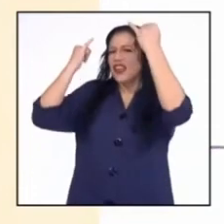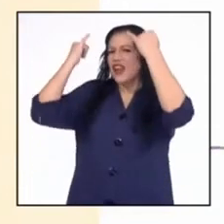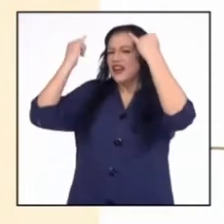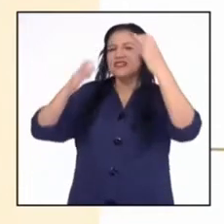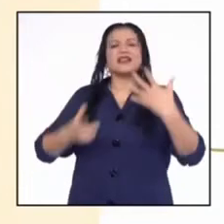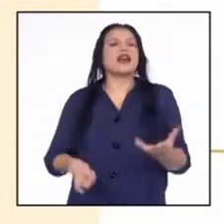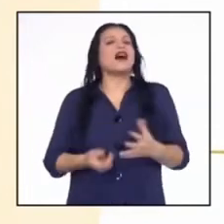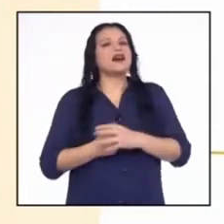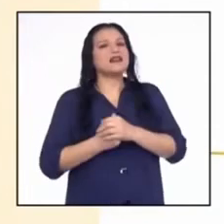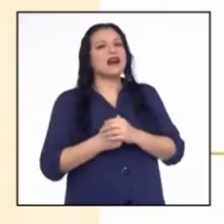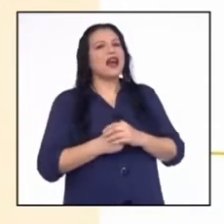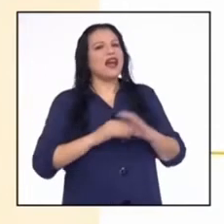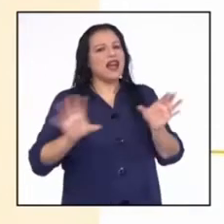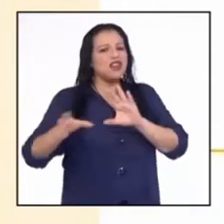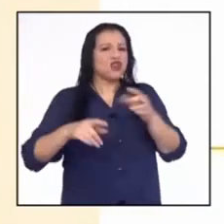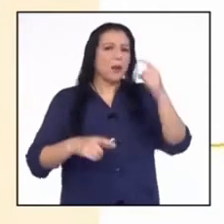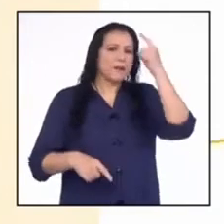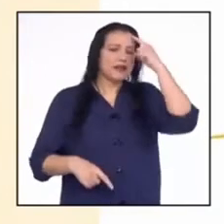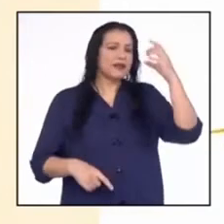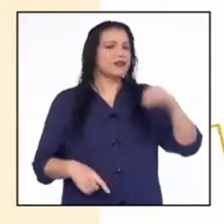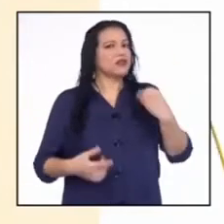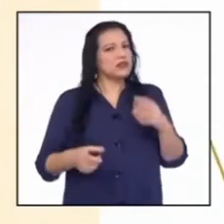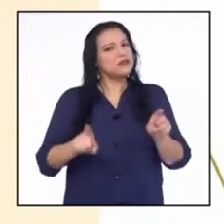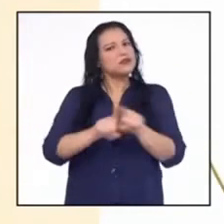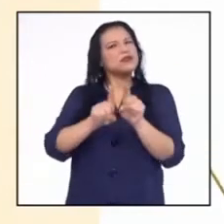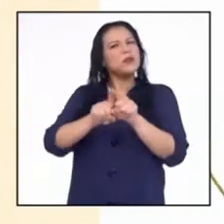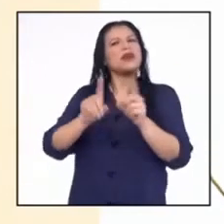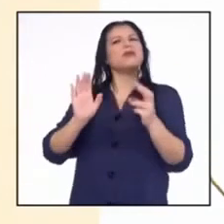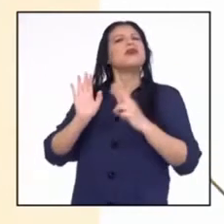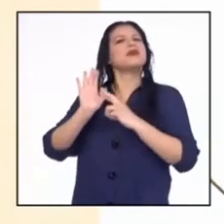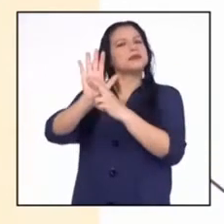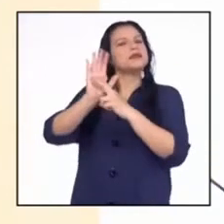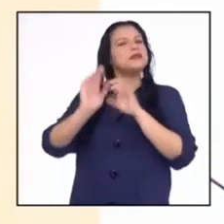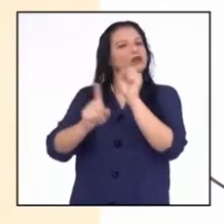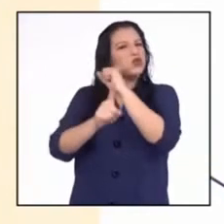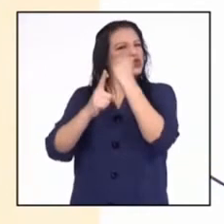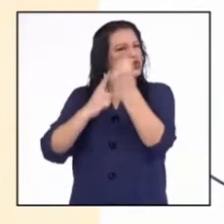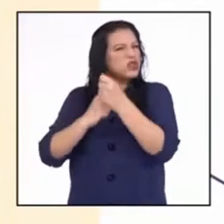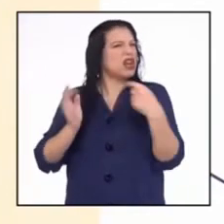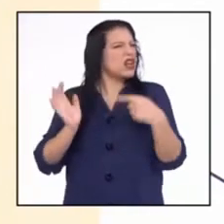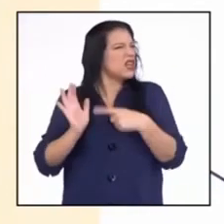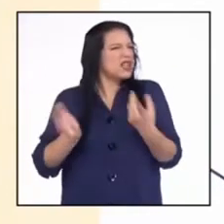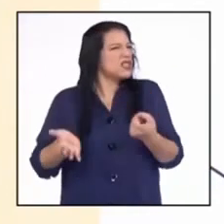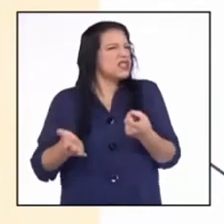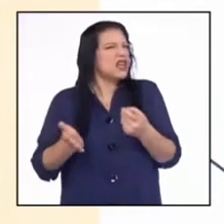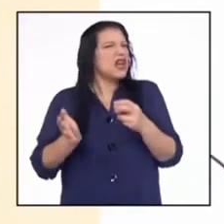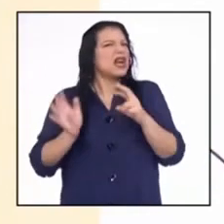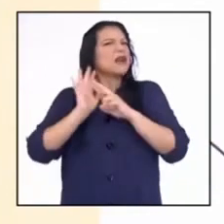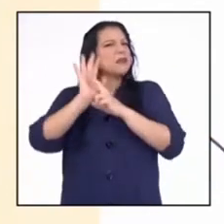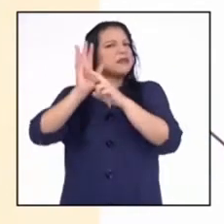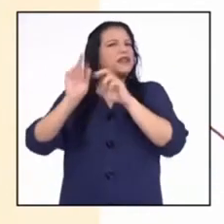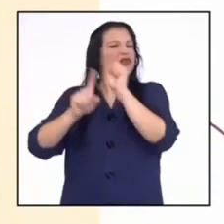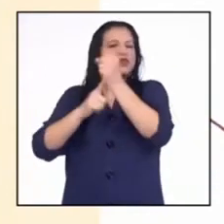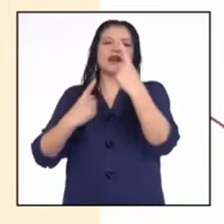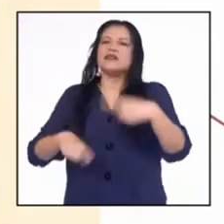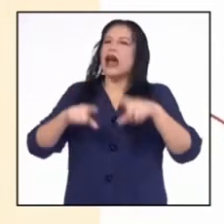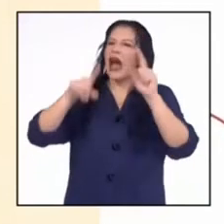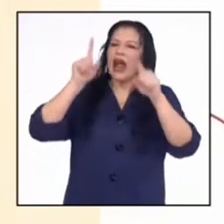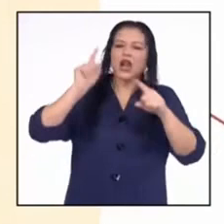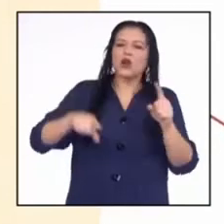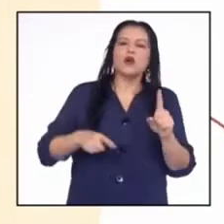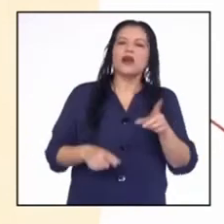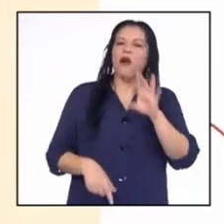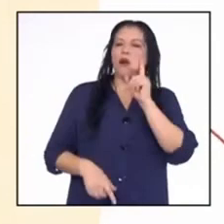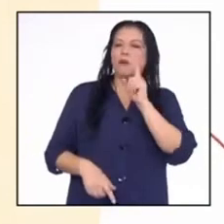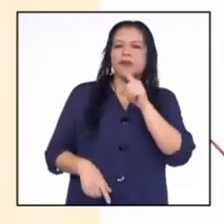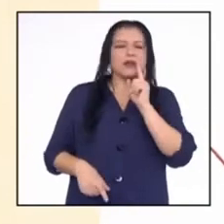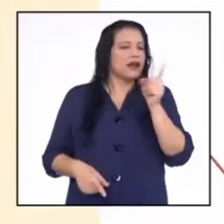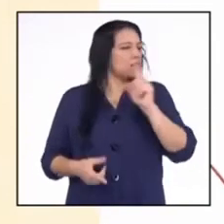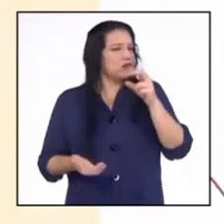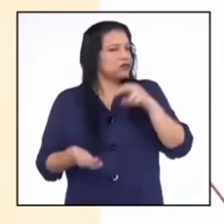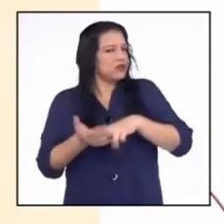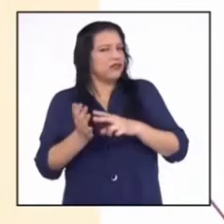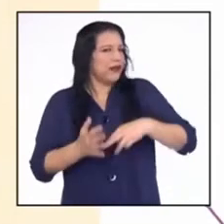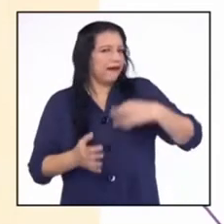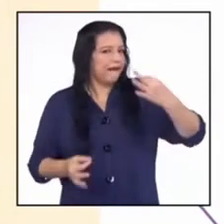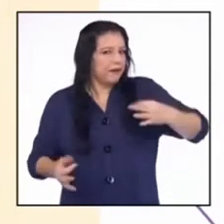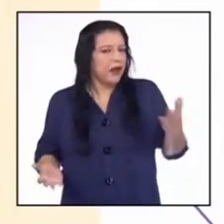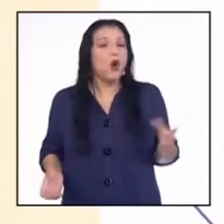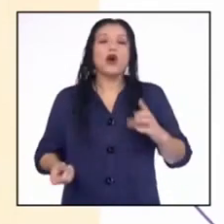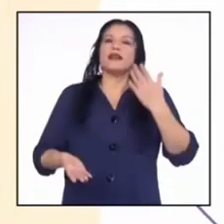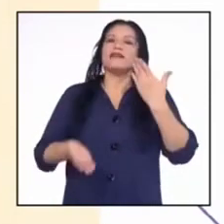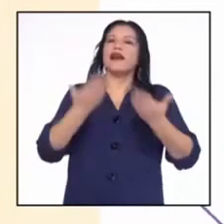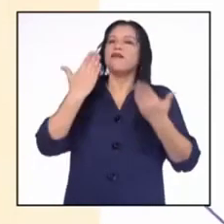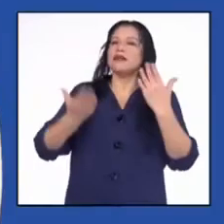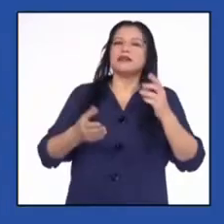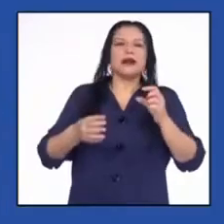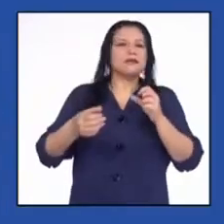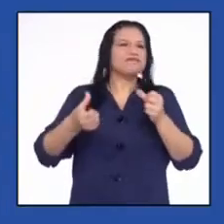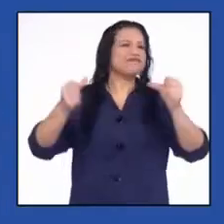representación social. Una representación social es una forma de presentarlos de mentira que no es verdad necesariamente o que está mal